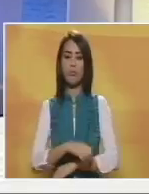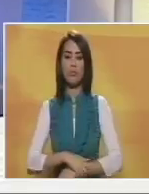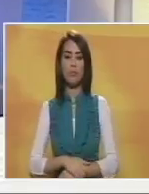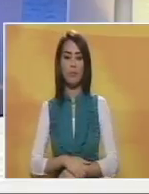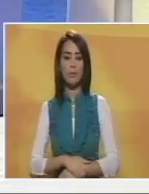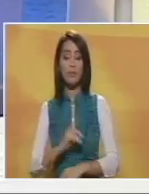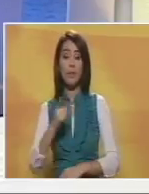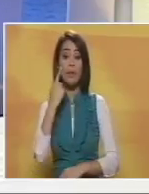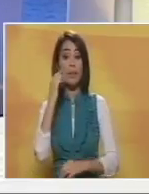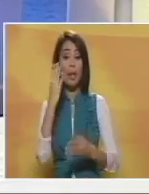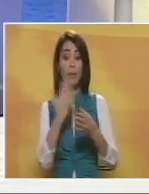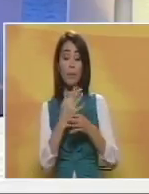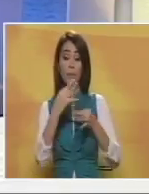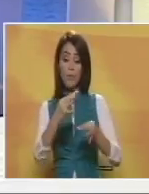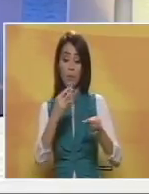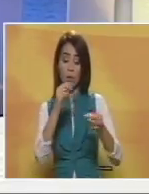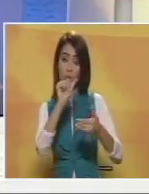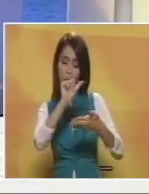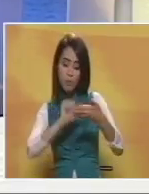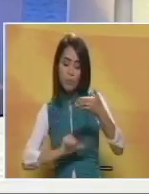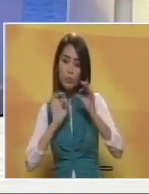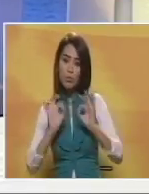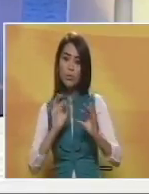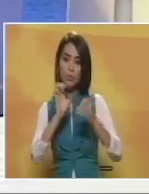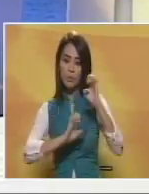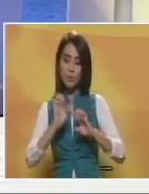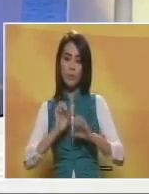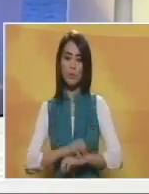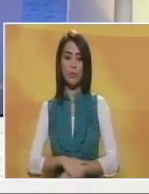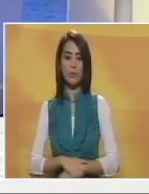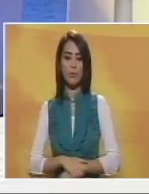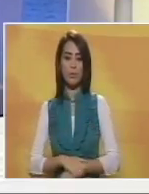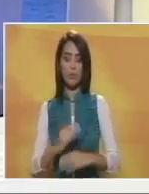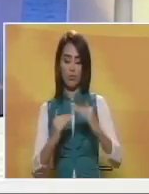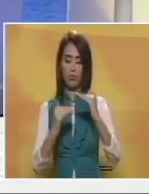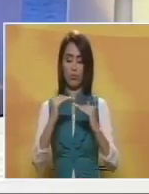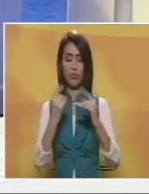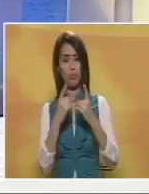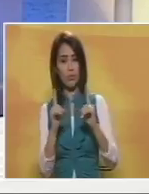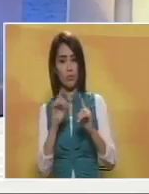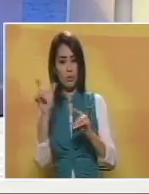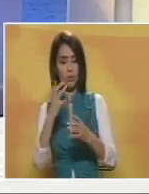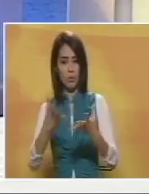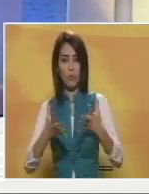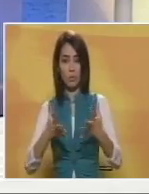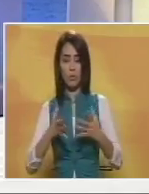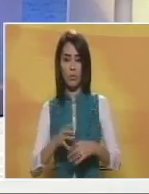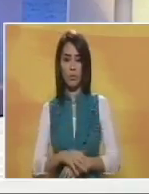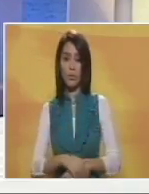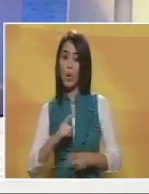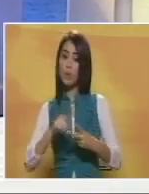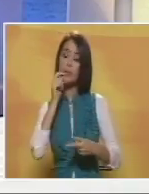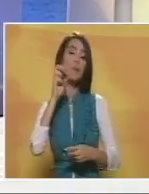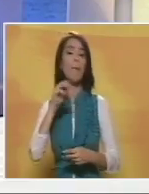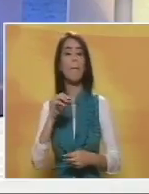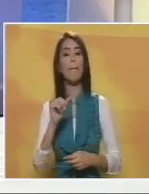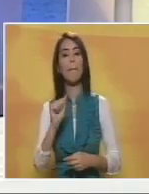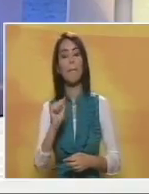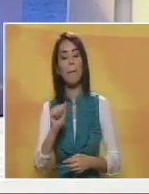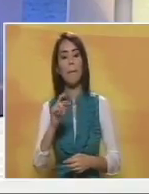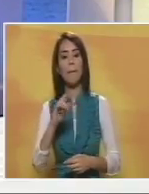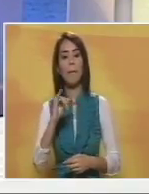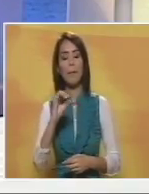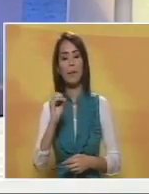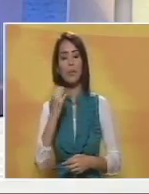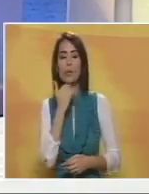que las actas sean verificadas. Señala que el margen de diferencia que da como ganador al conservador Mario Abdo Benítez es